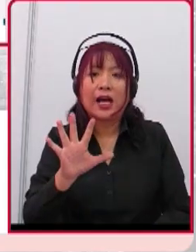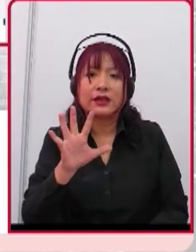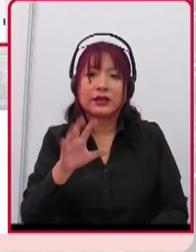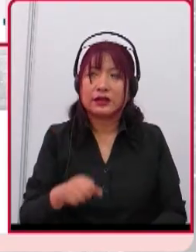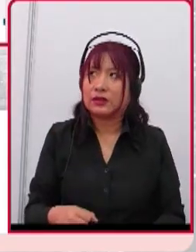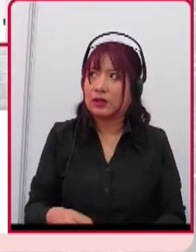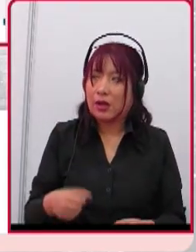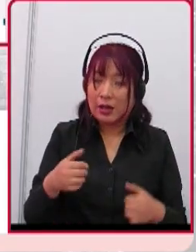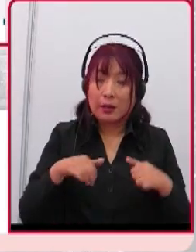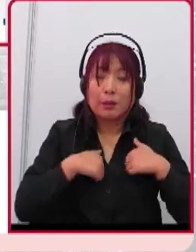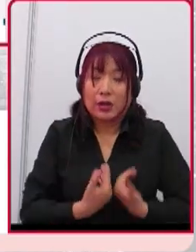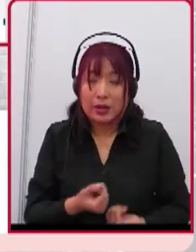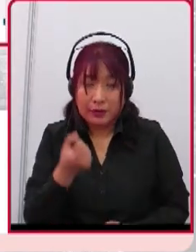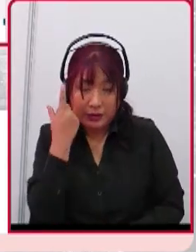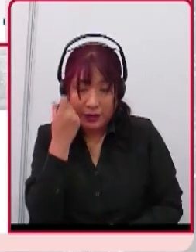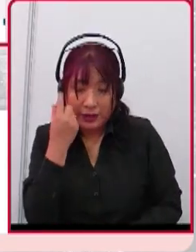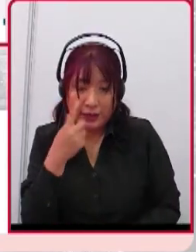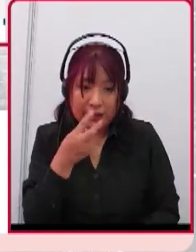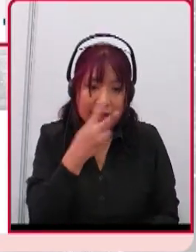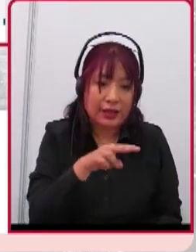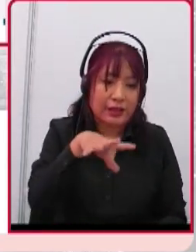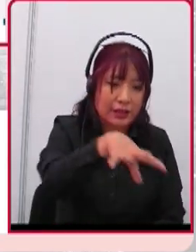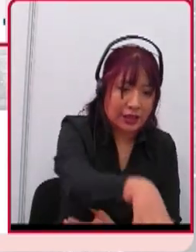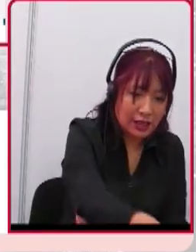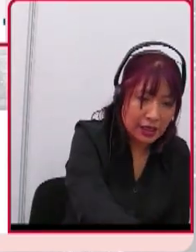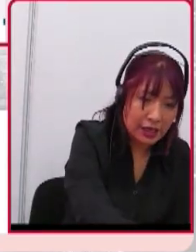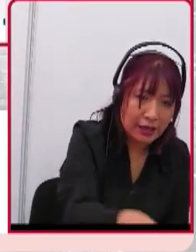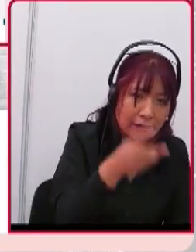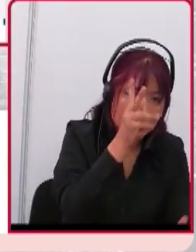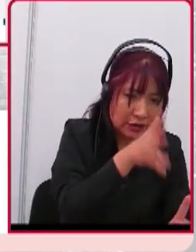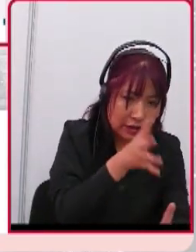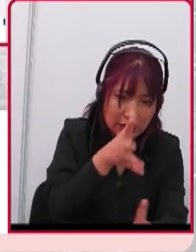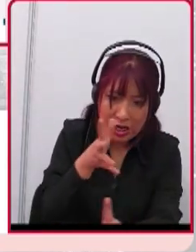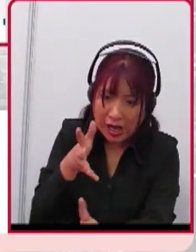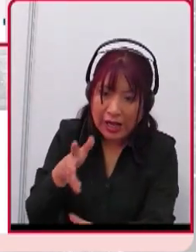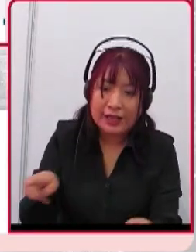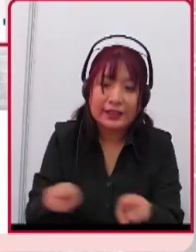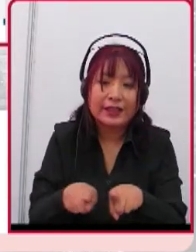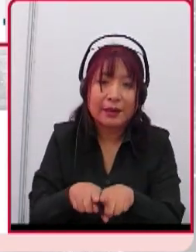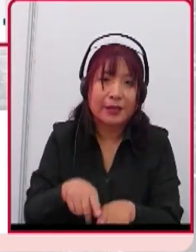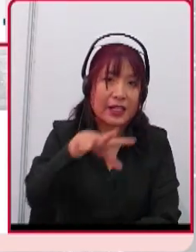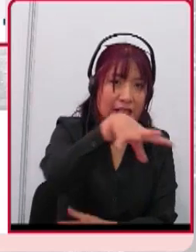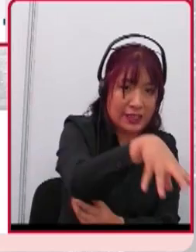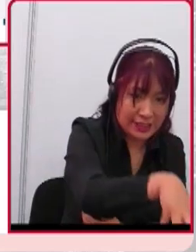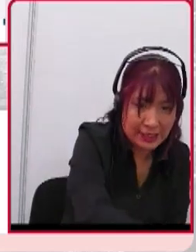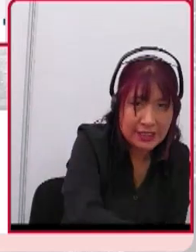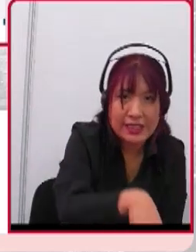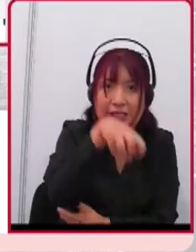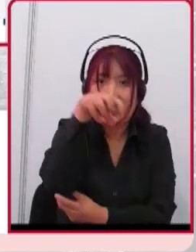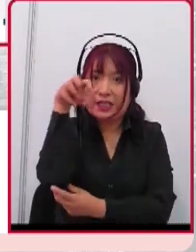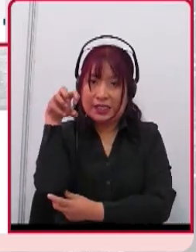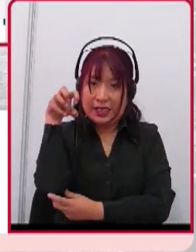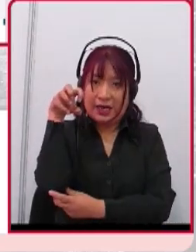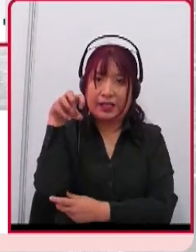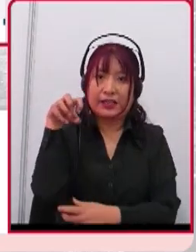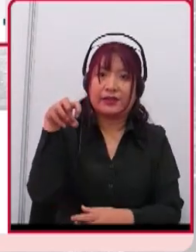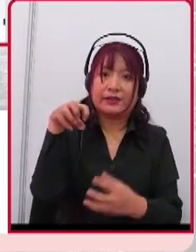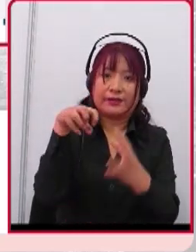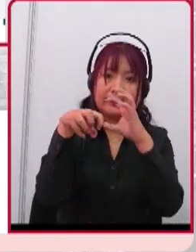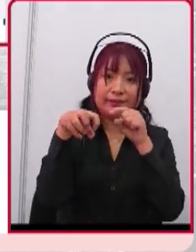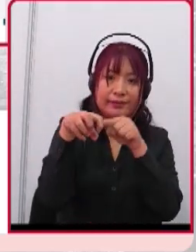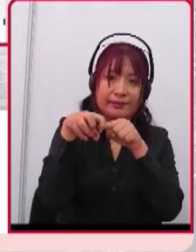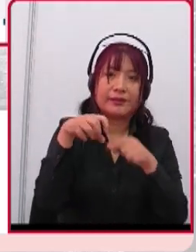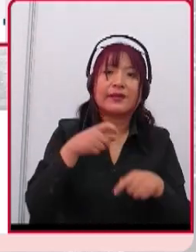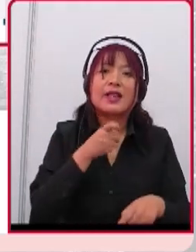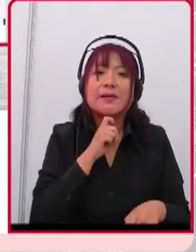caso identificar posibles minerales, sino en este caso también extraer estas muestras. Adicionalmente a ello,